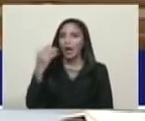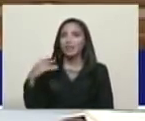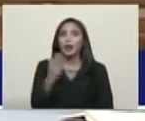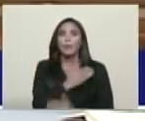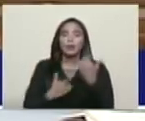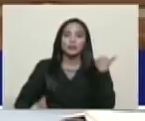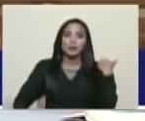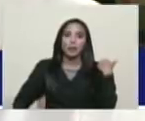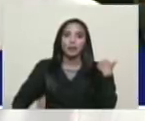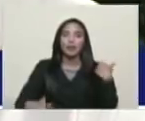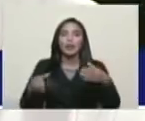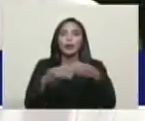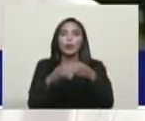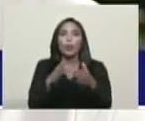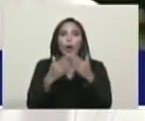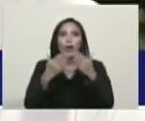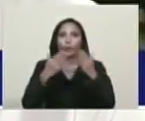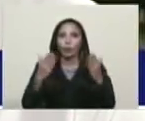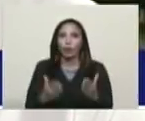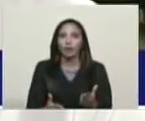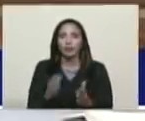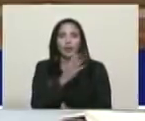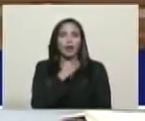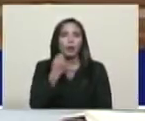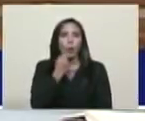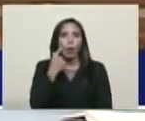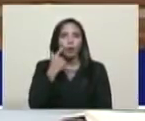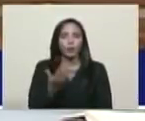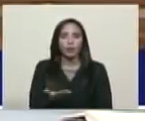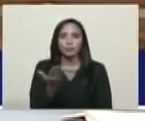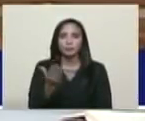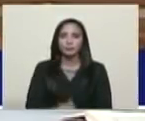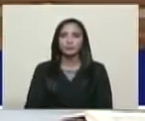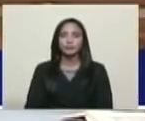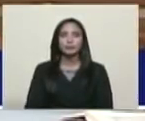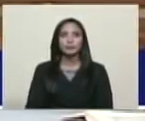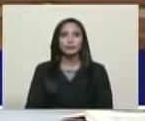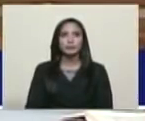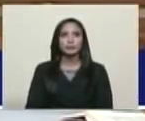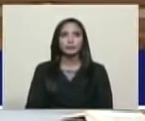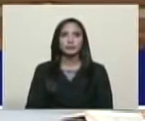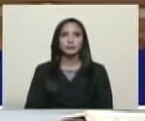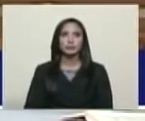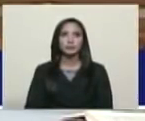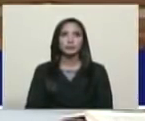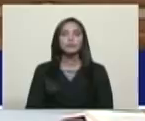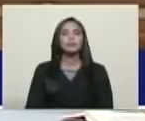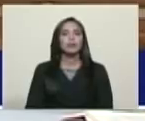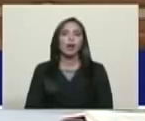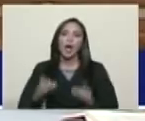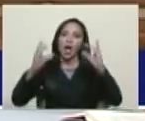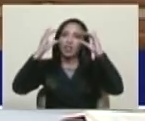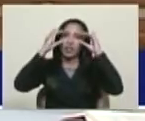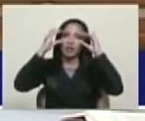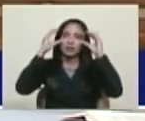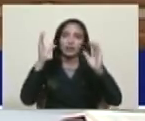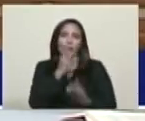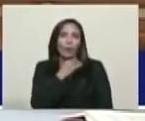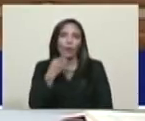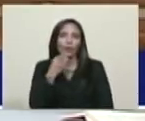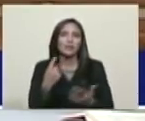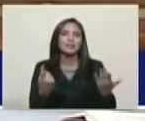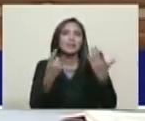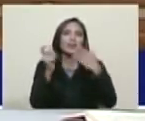de Centros Universitarios, nuestras generaciones más jóvenes, de él sí estaba en la primaria, en sexto grado por lo